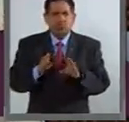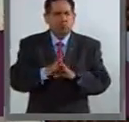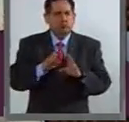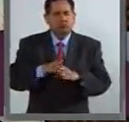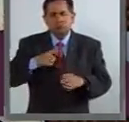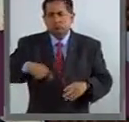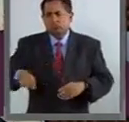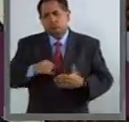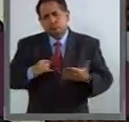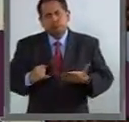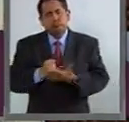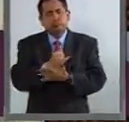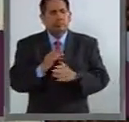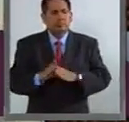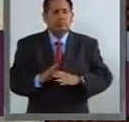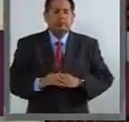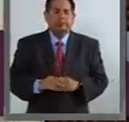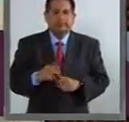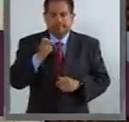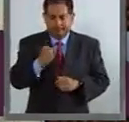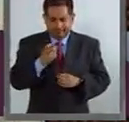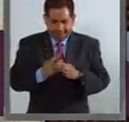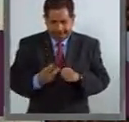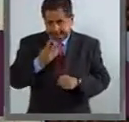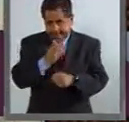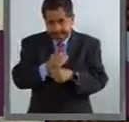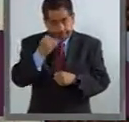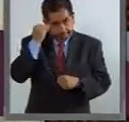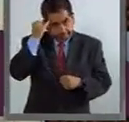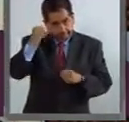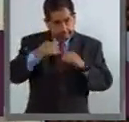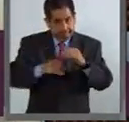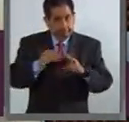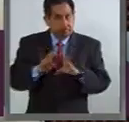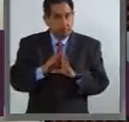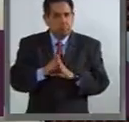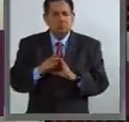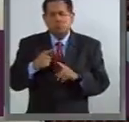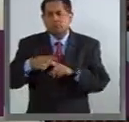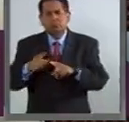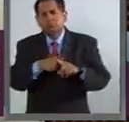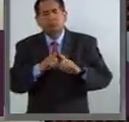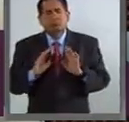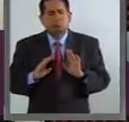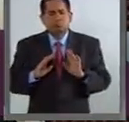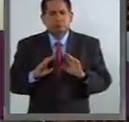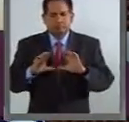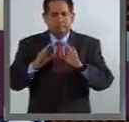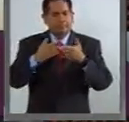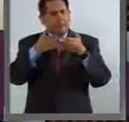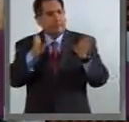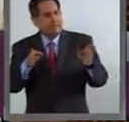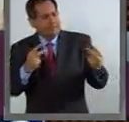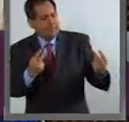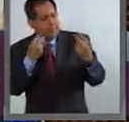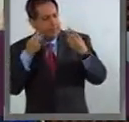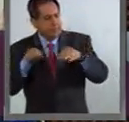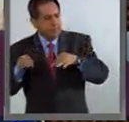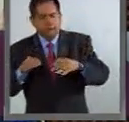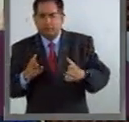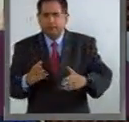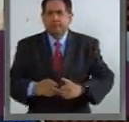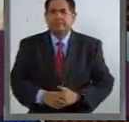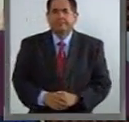las decisiones, y a eso abona una estrategia que es, entre muchas otras, la de Parlamento Abierto. Muchas gracias. ¿Cómo